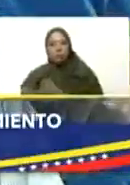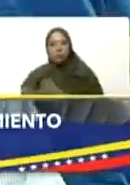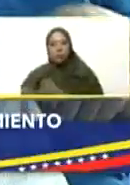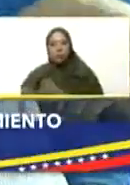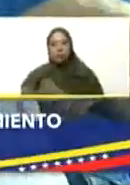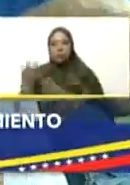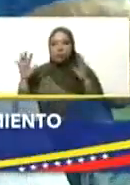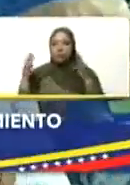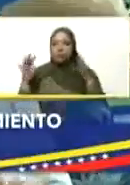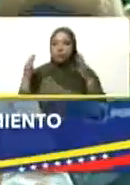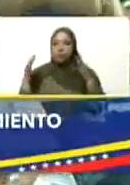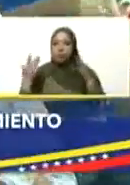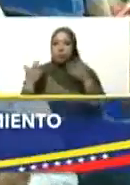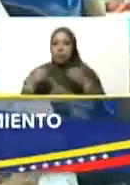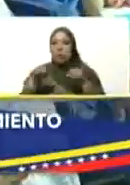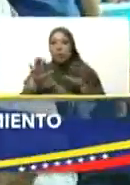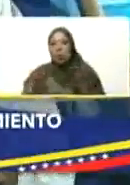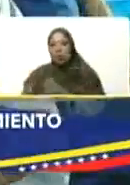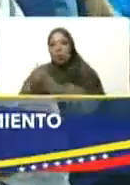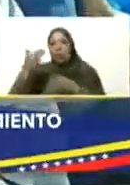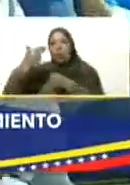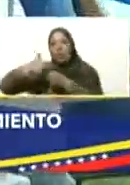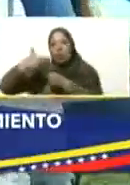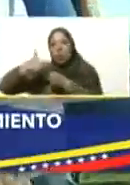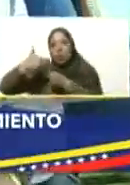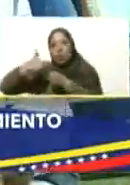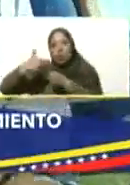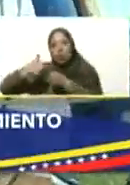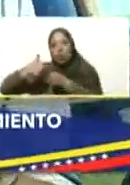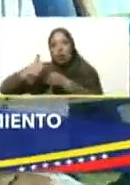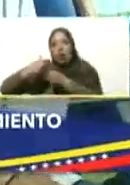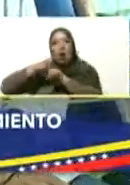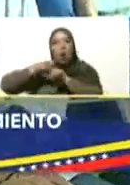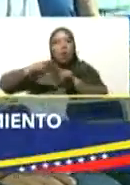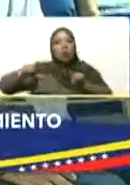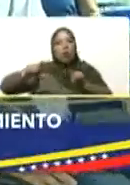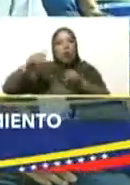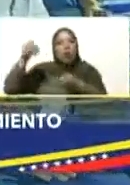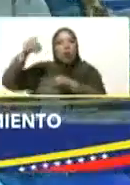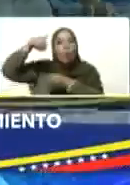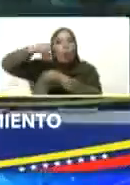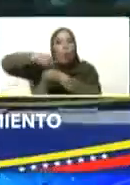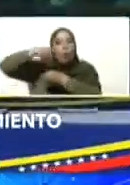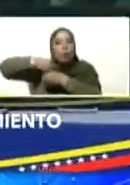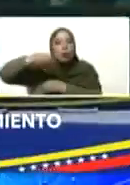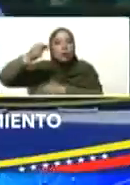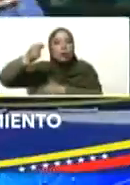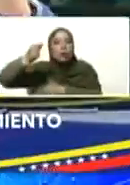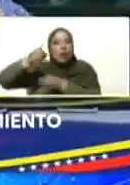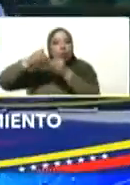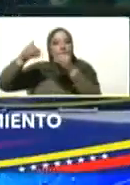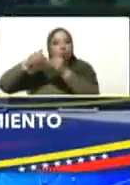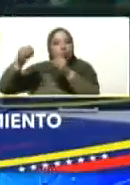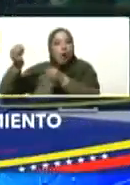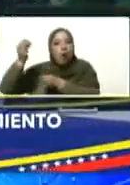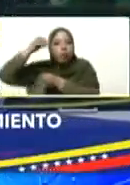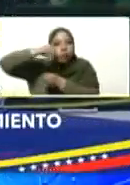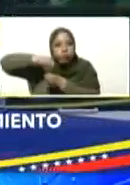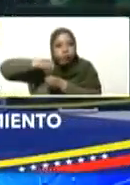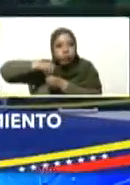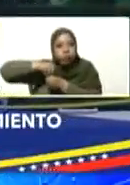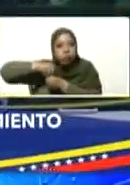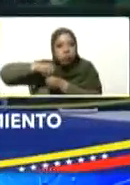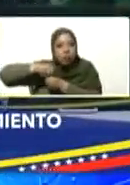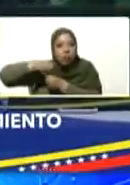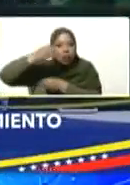Y dejemos el petróleo para ahorrar para las futuras generaciones. Ese es un sueño que yo tengo.